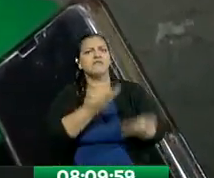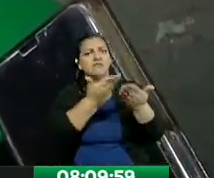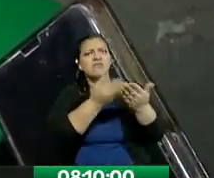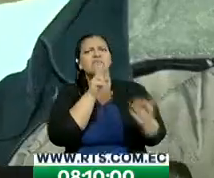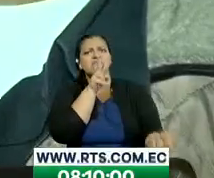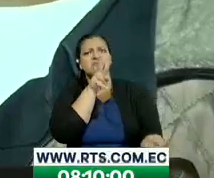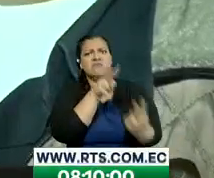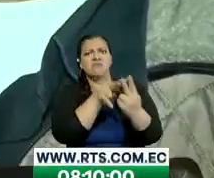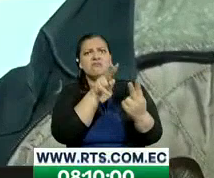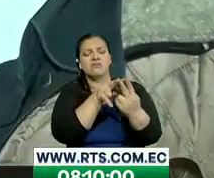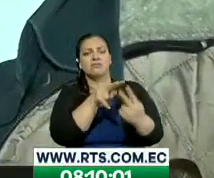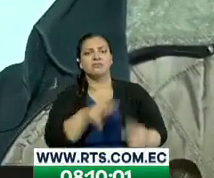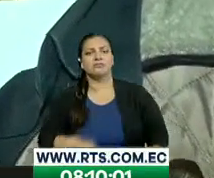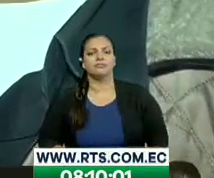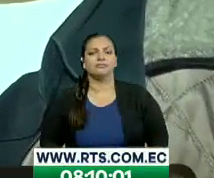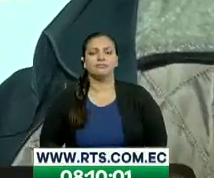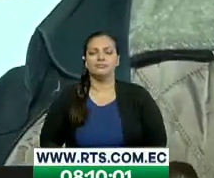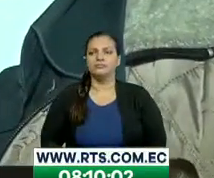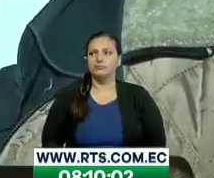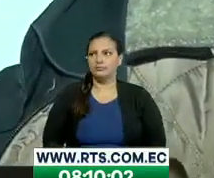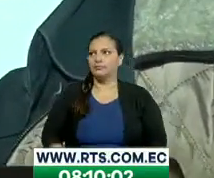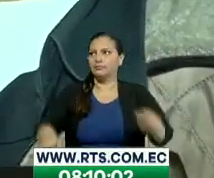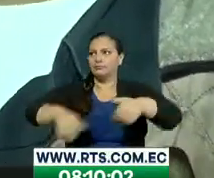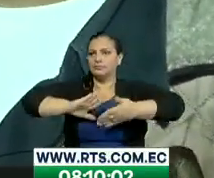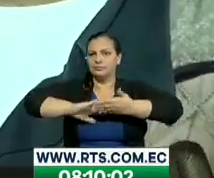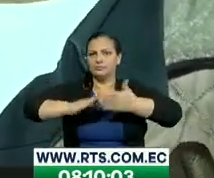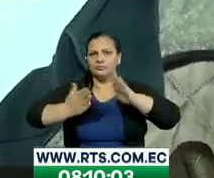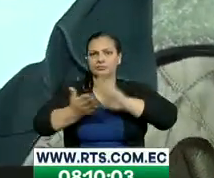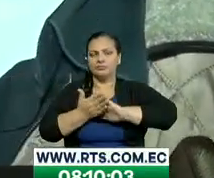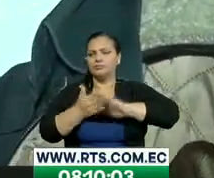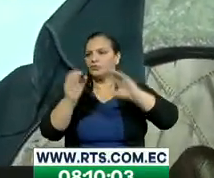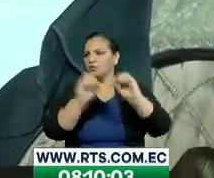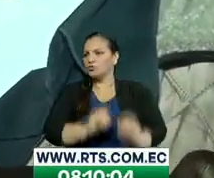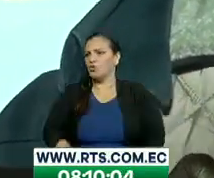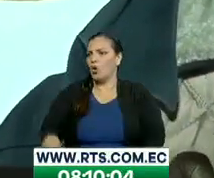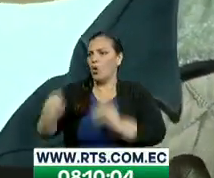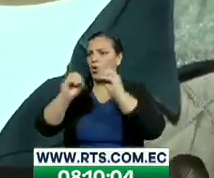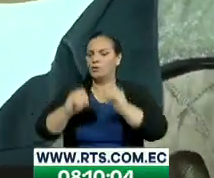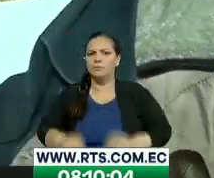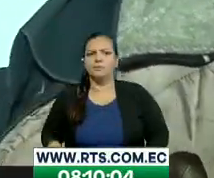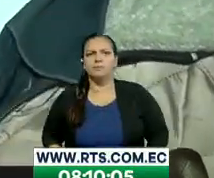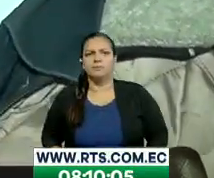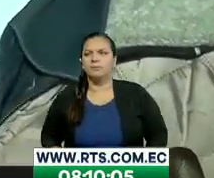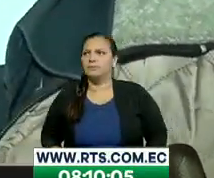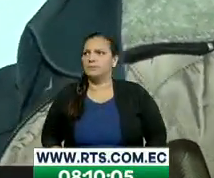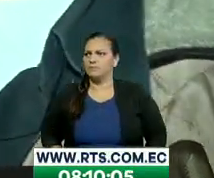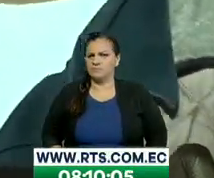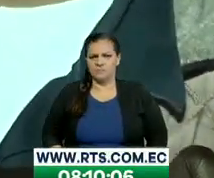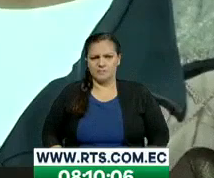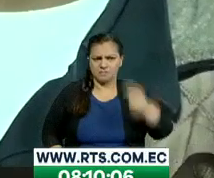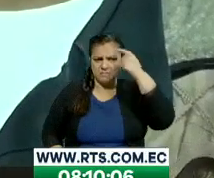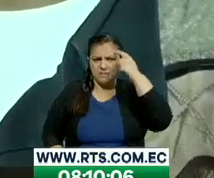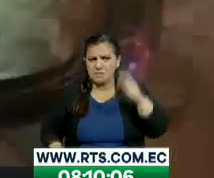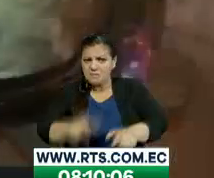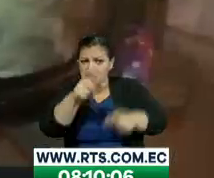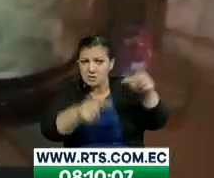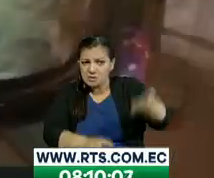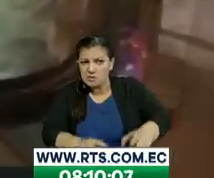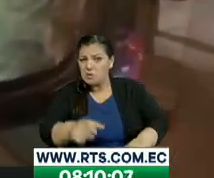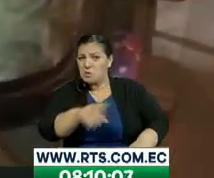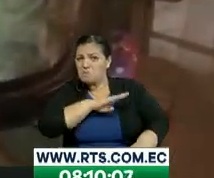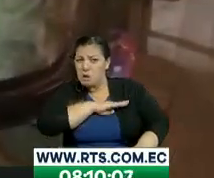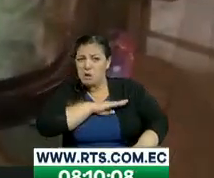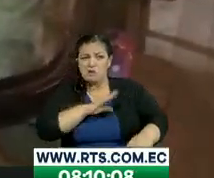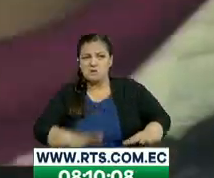le quemaron. Que nosotros como comunidad, como organización que estamos aquí, nosotros no vamos a responder si cogemos a algunas personas. Los